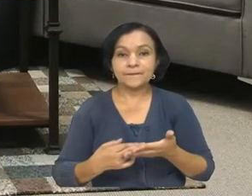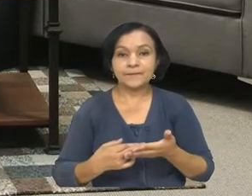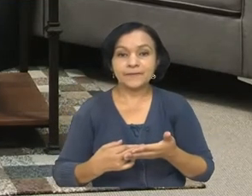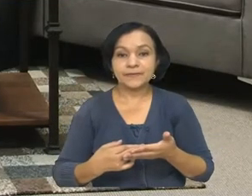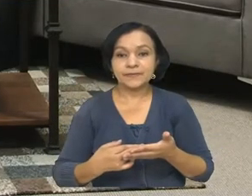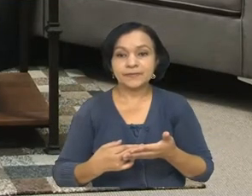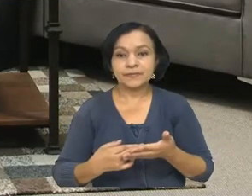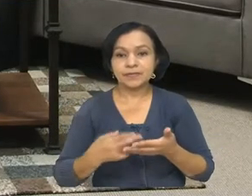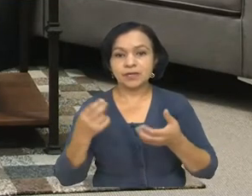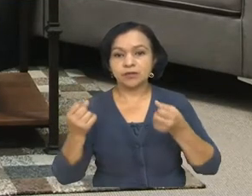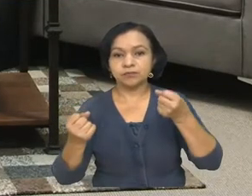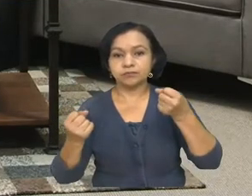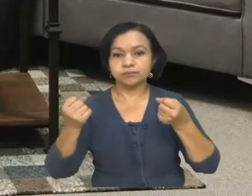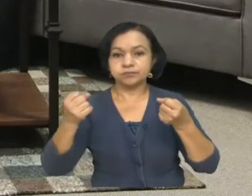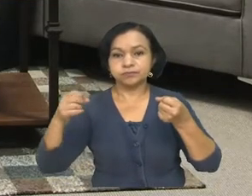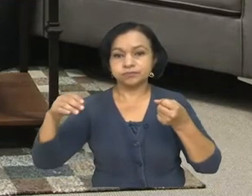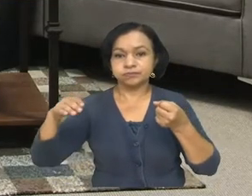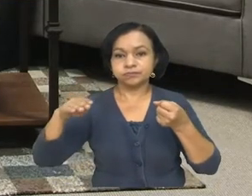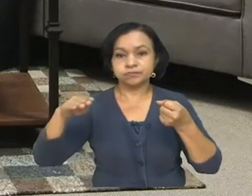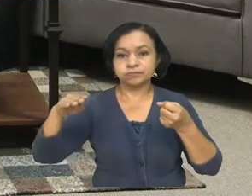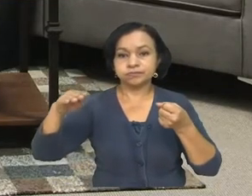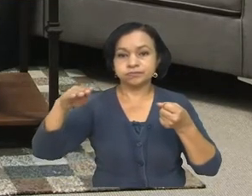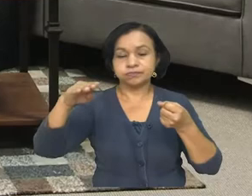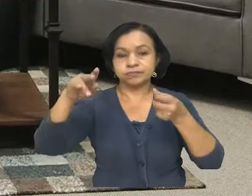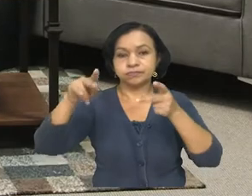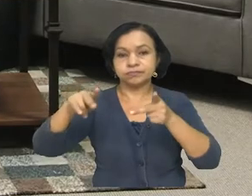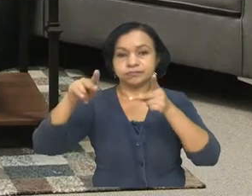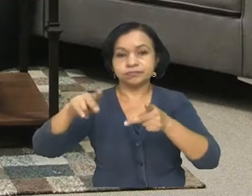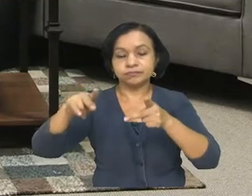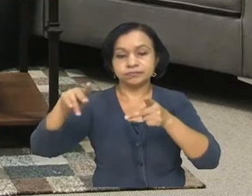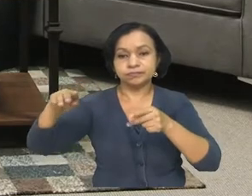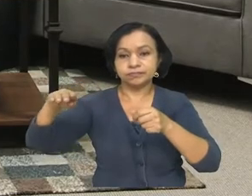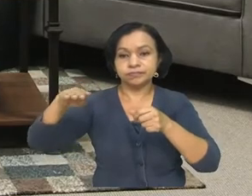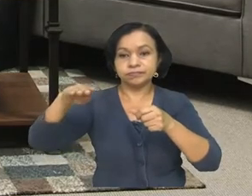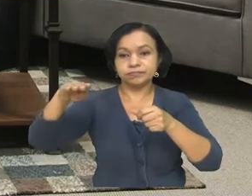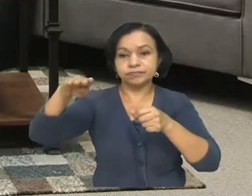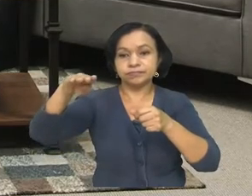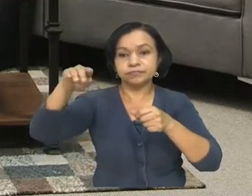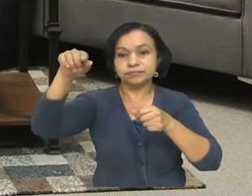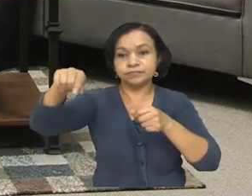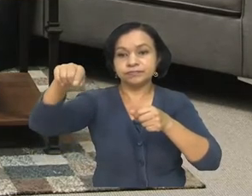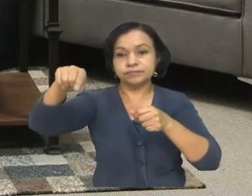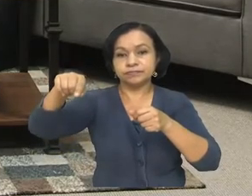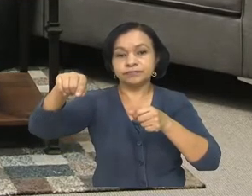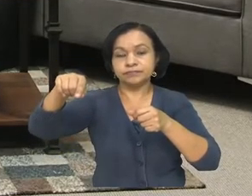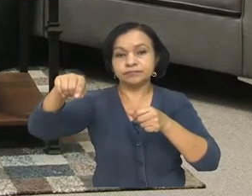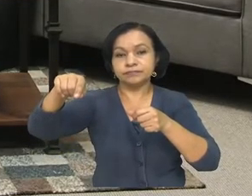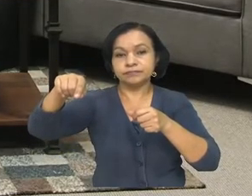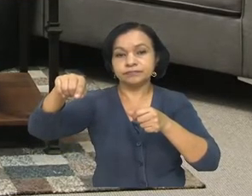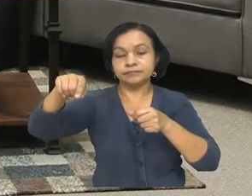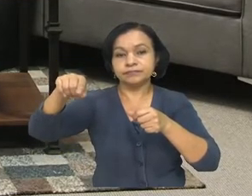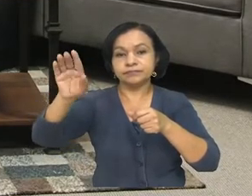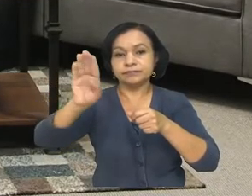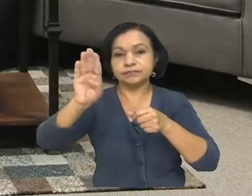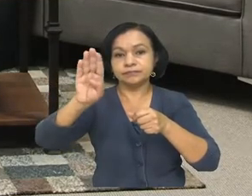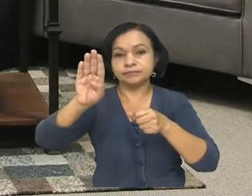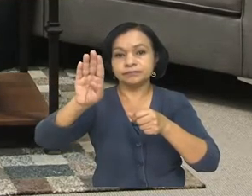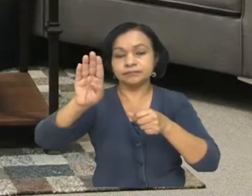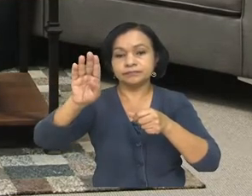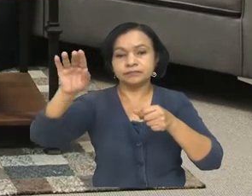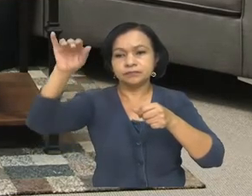había un camión que llevaba alguna gente, y justamente en ese camión, me recuerdo que era un camión blanco, cayó un